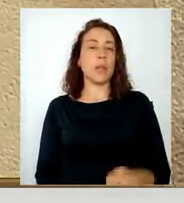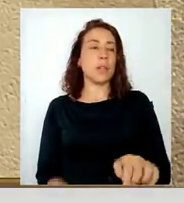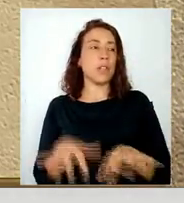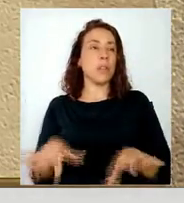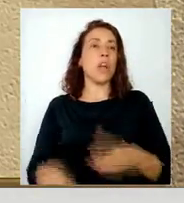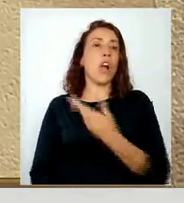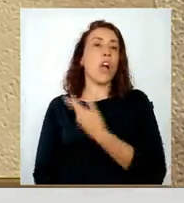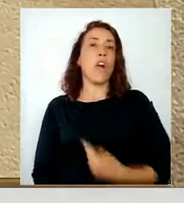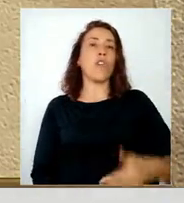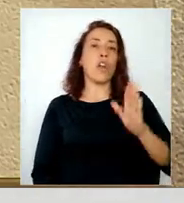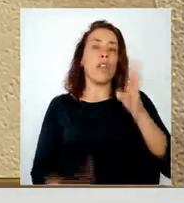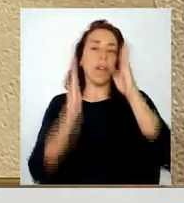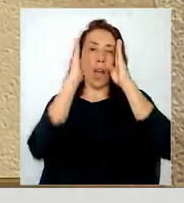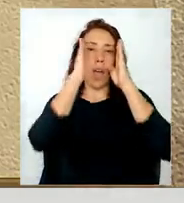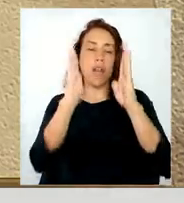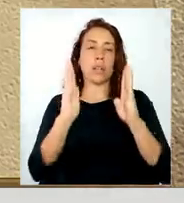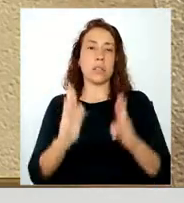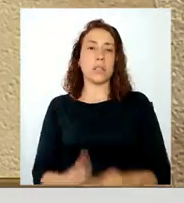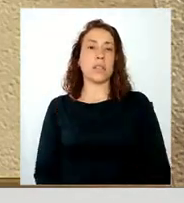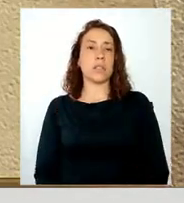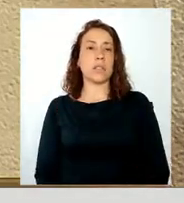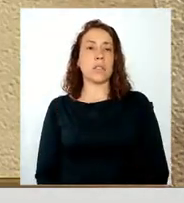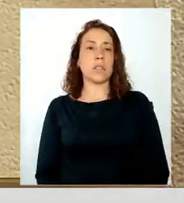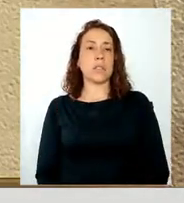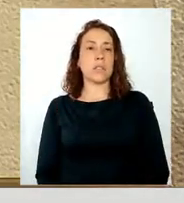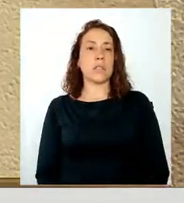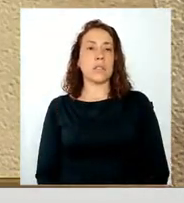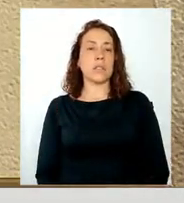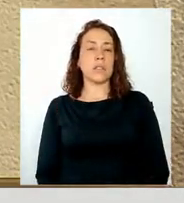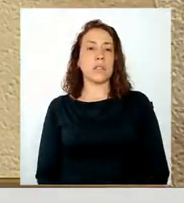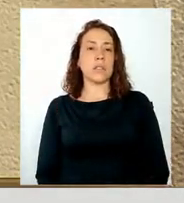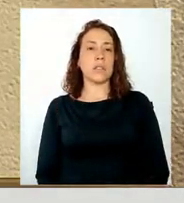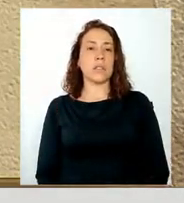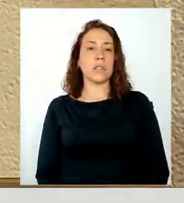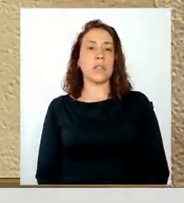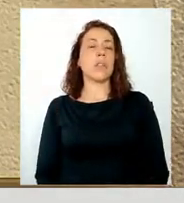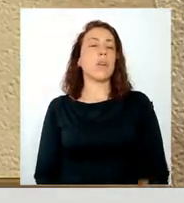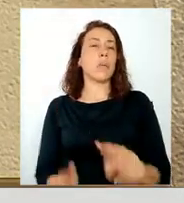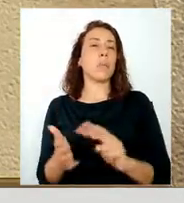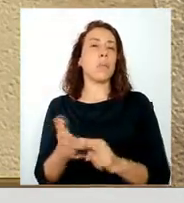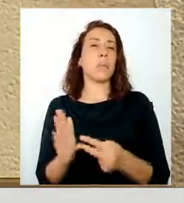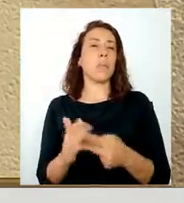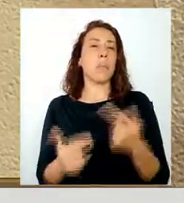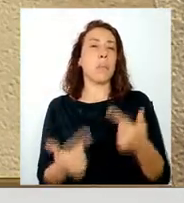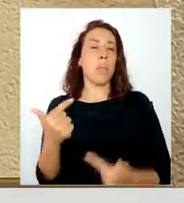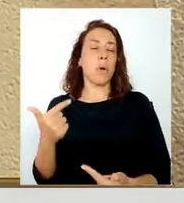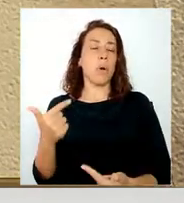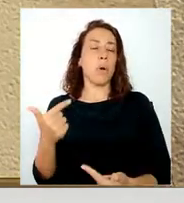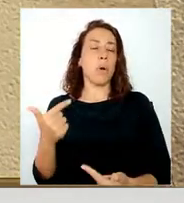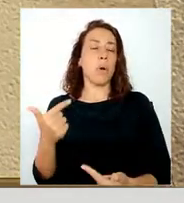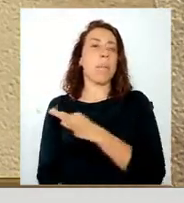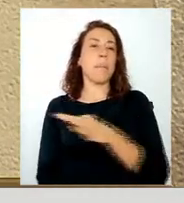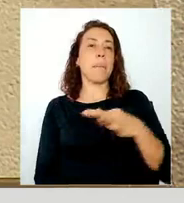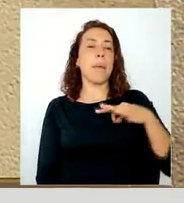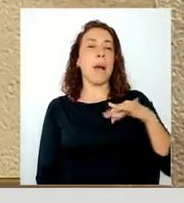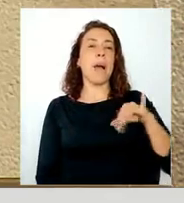a ver aquí hay un aquí hay un problema político objetivo del ministro Jackson porque